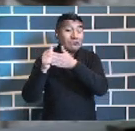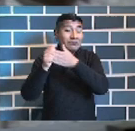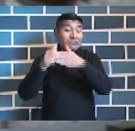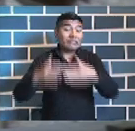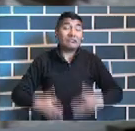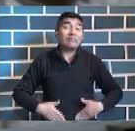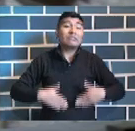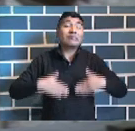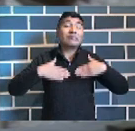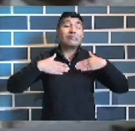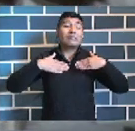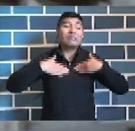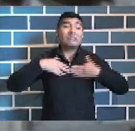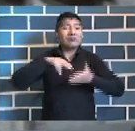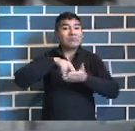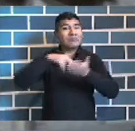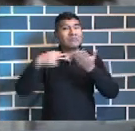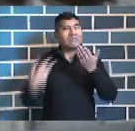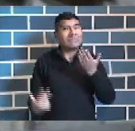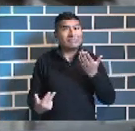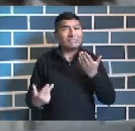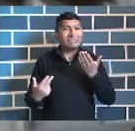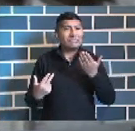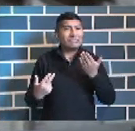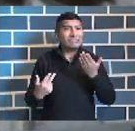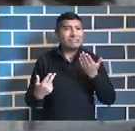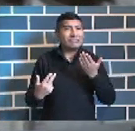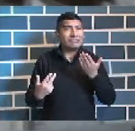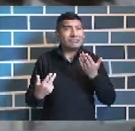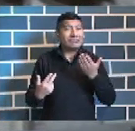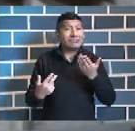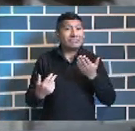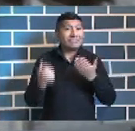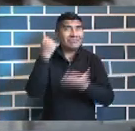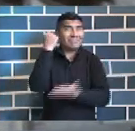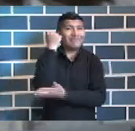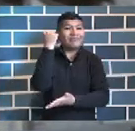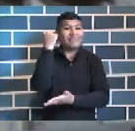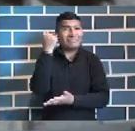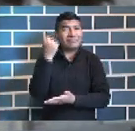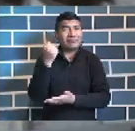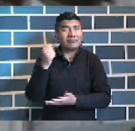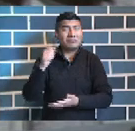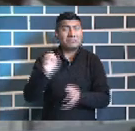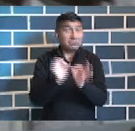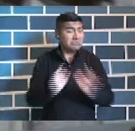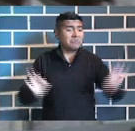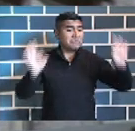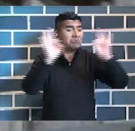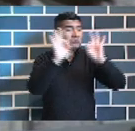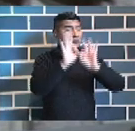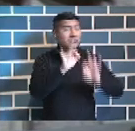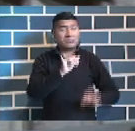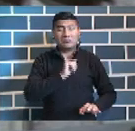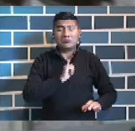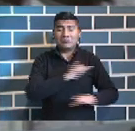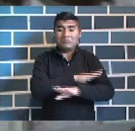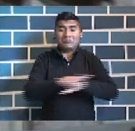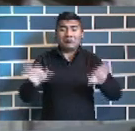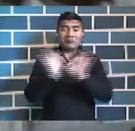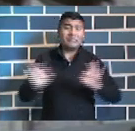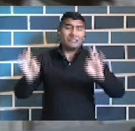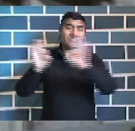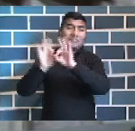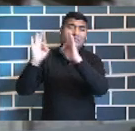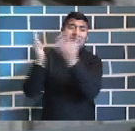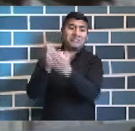vida egoísta. Lo único que importa soy yo. No me importa mi familia, no